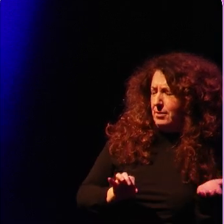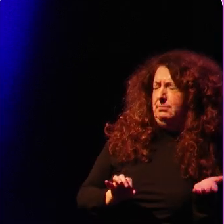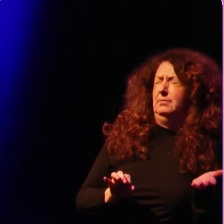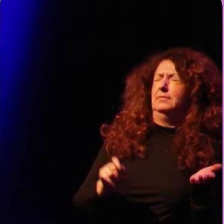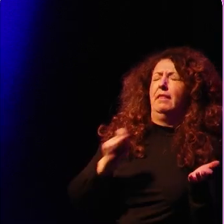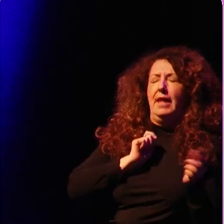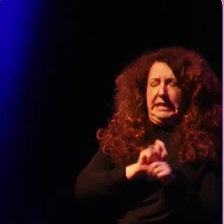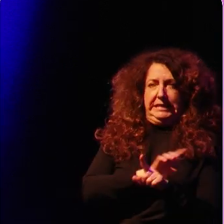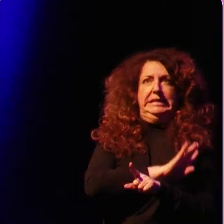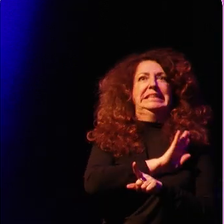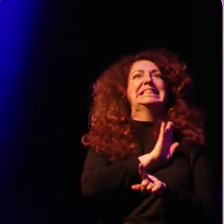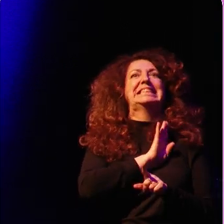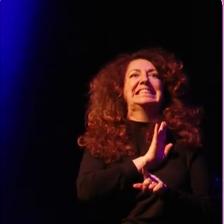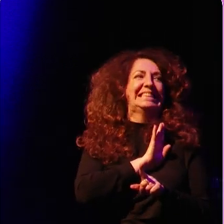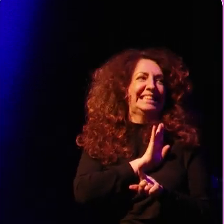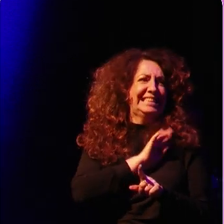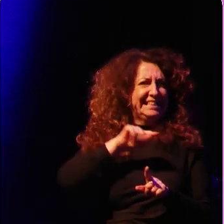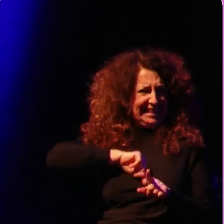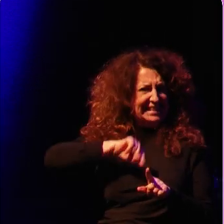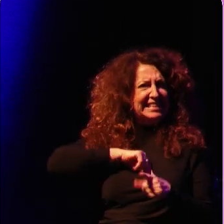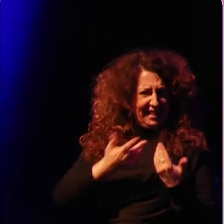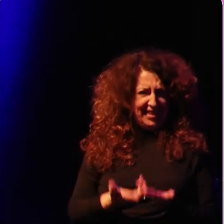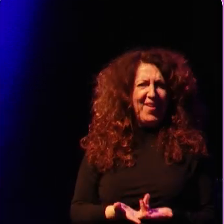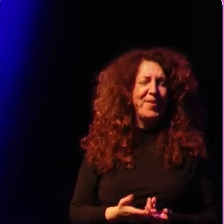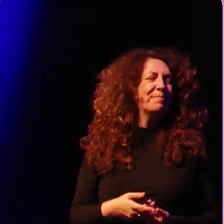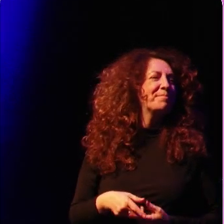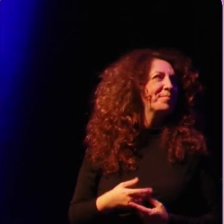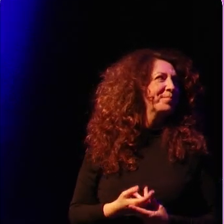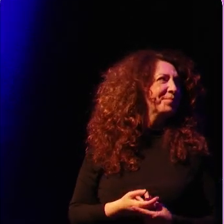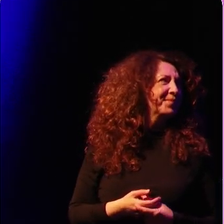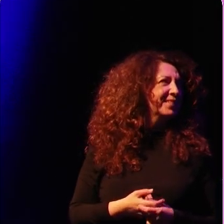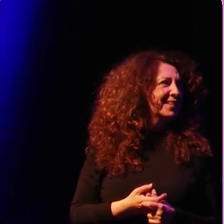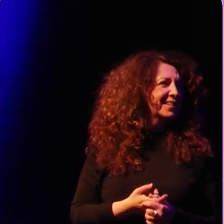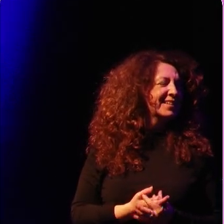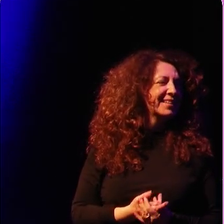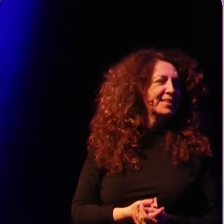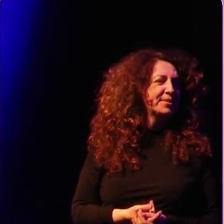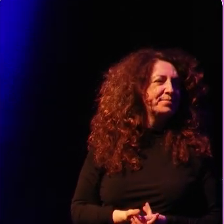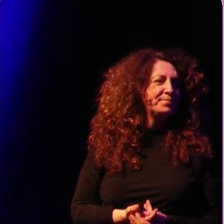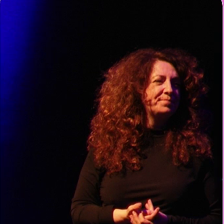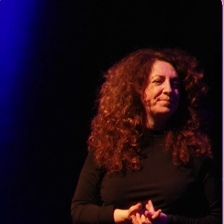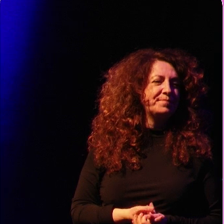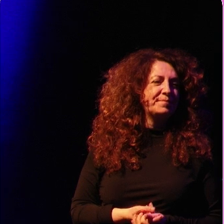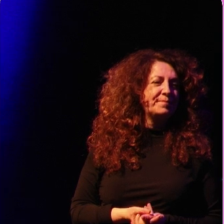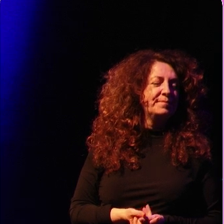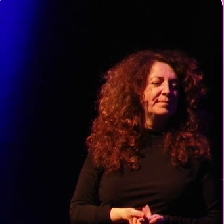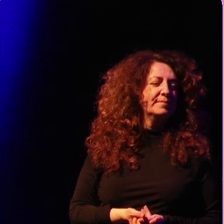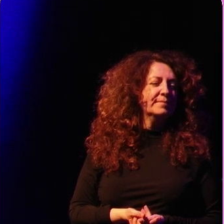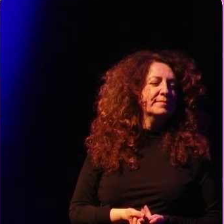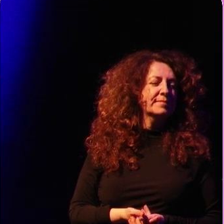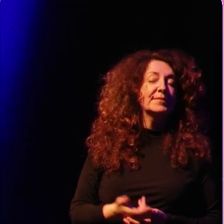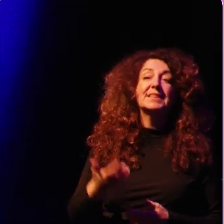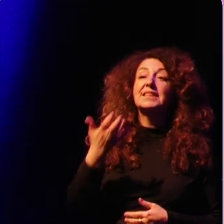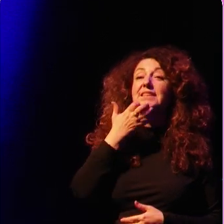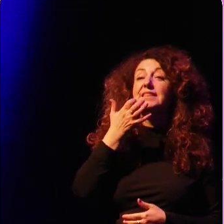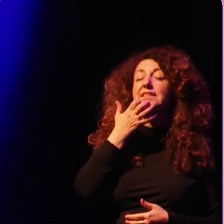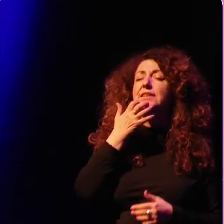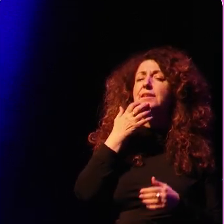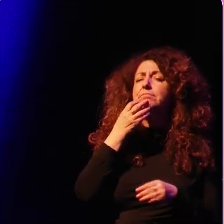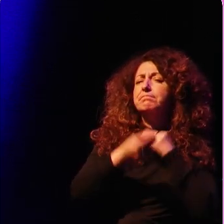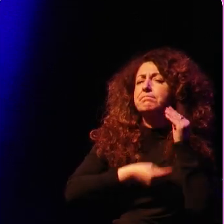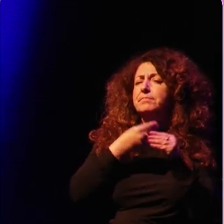Grima fue la sensación, ¿ok? Bien. Oye, ¿y si generase un